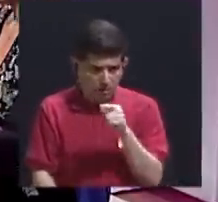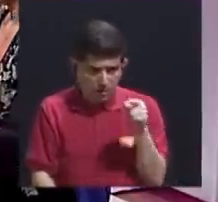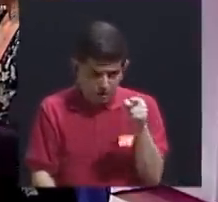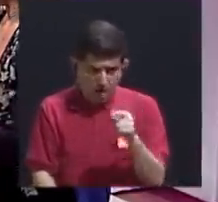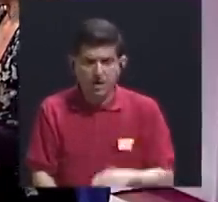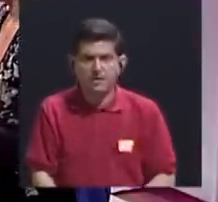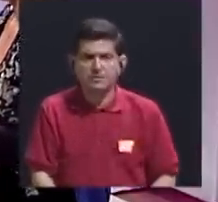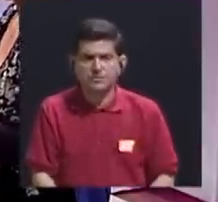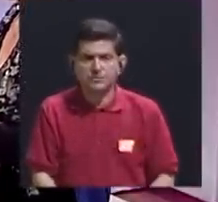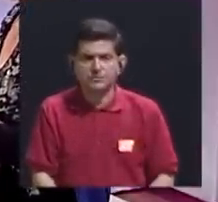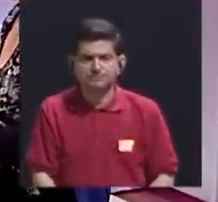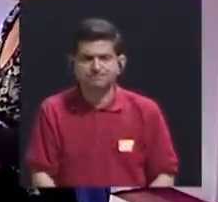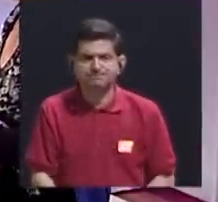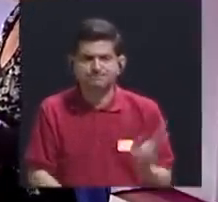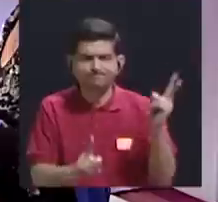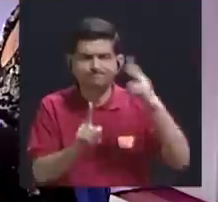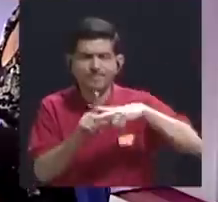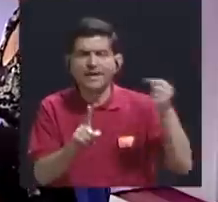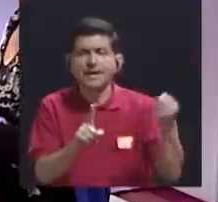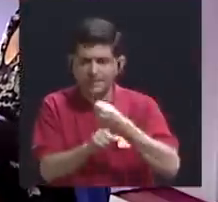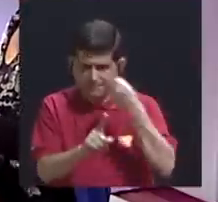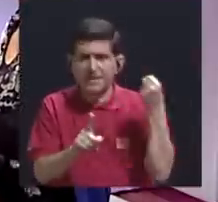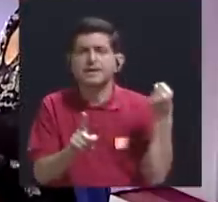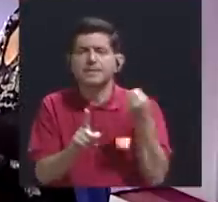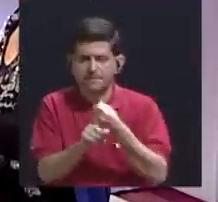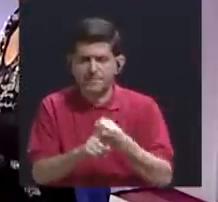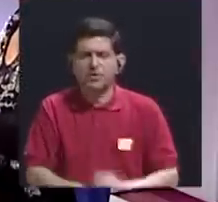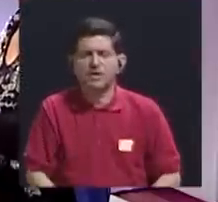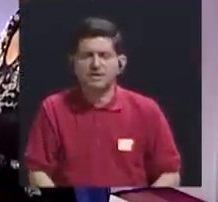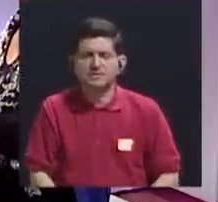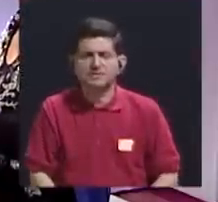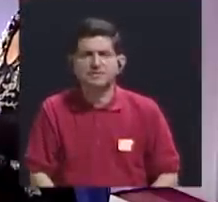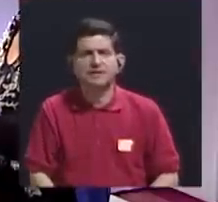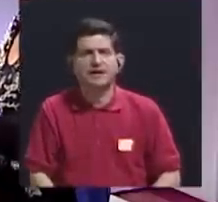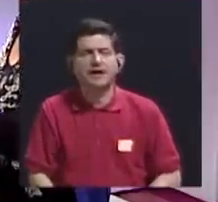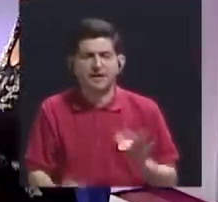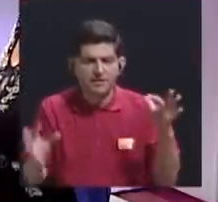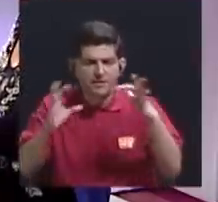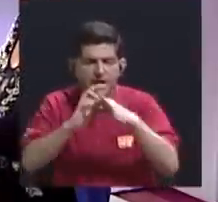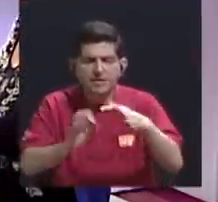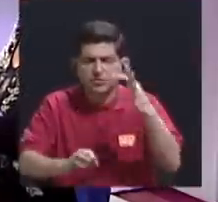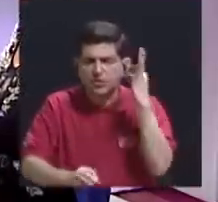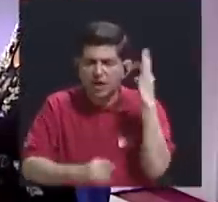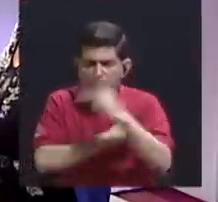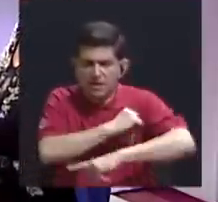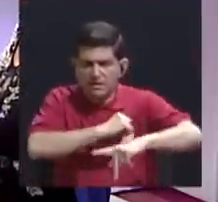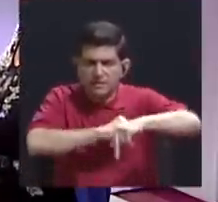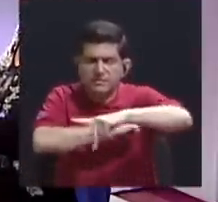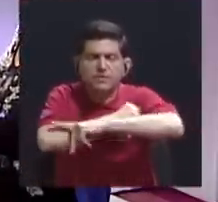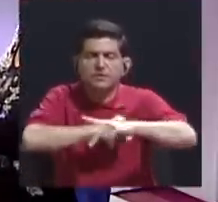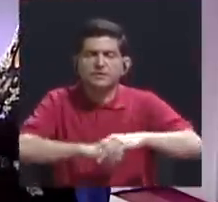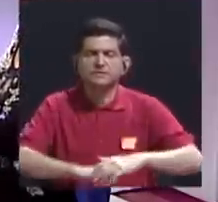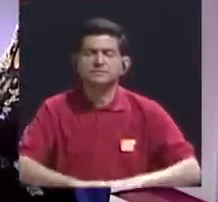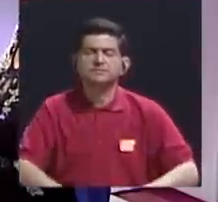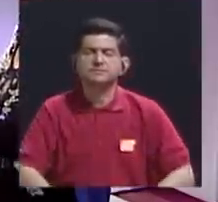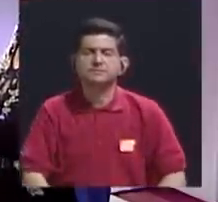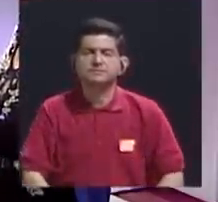una violencia sobre las mujeres de este país